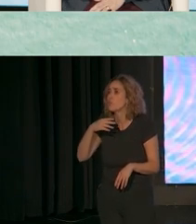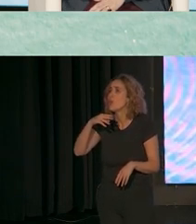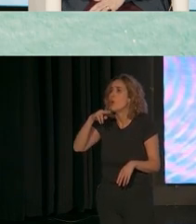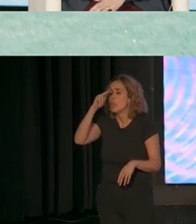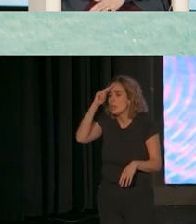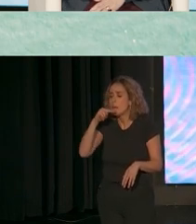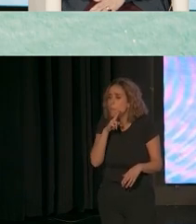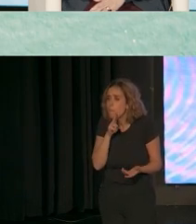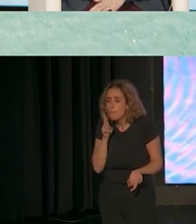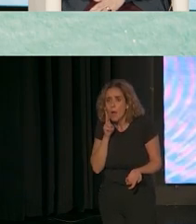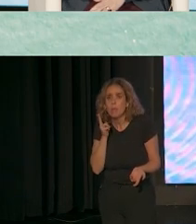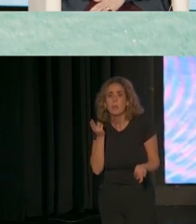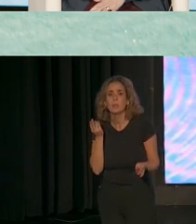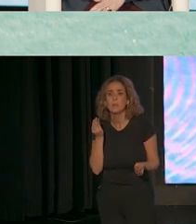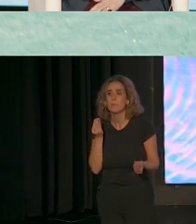un hijo